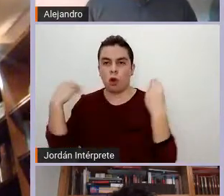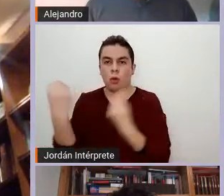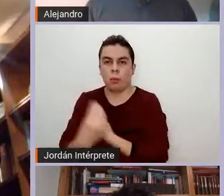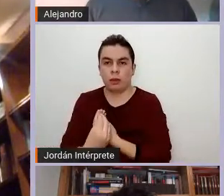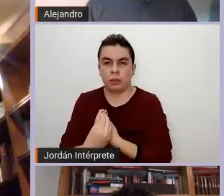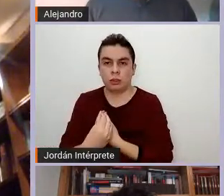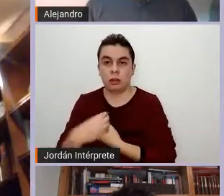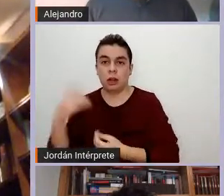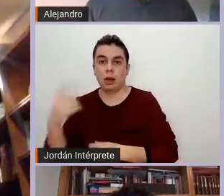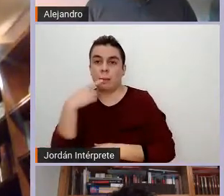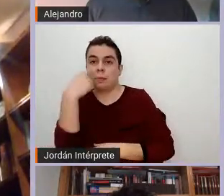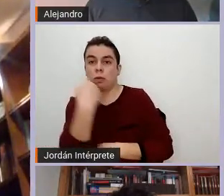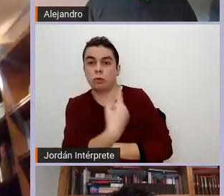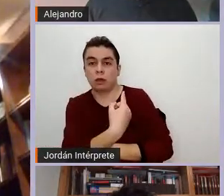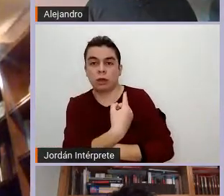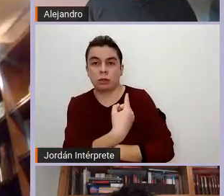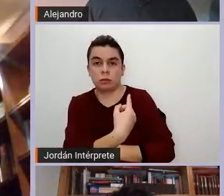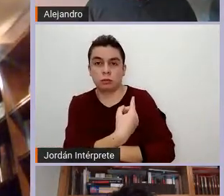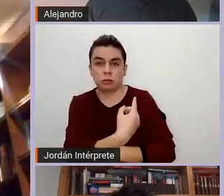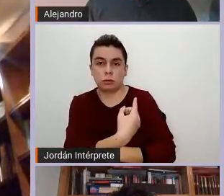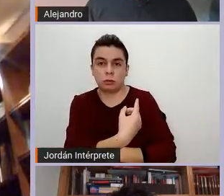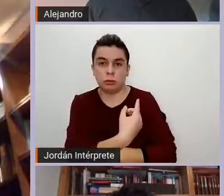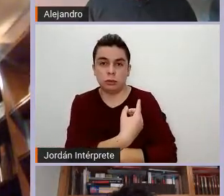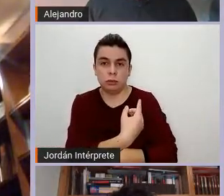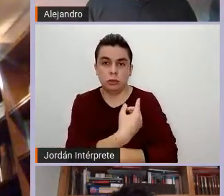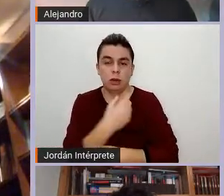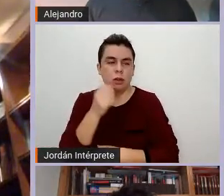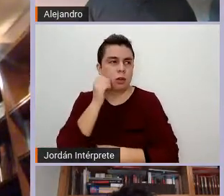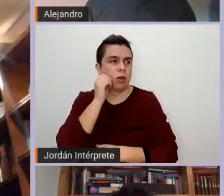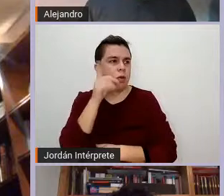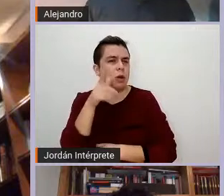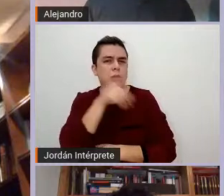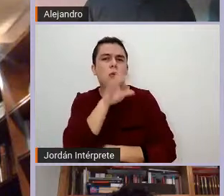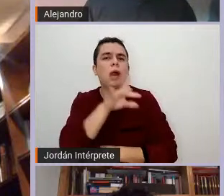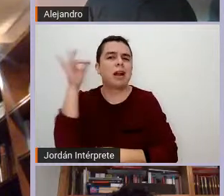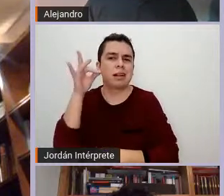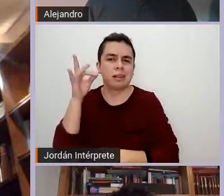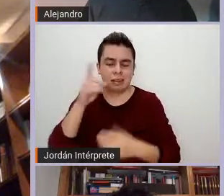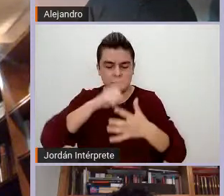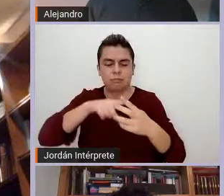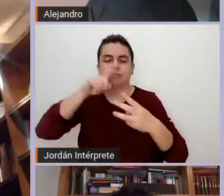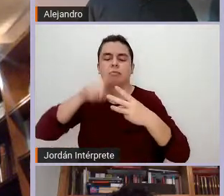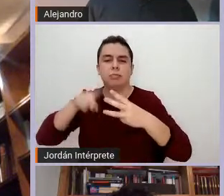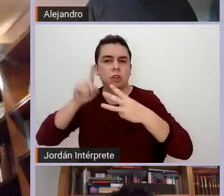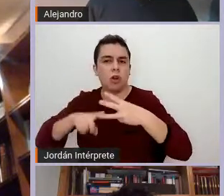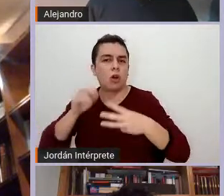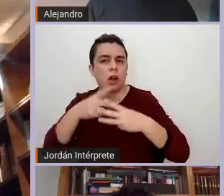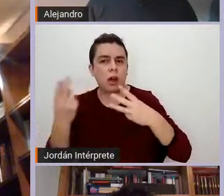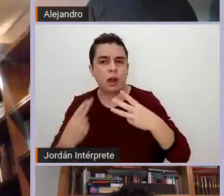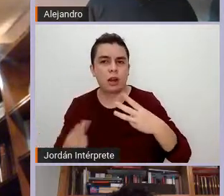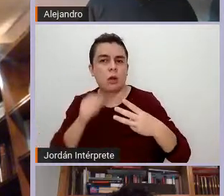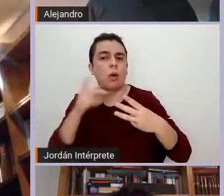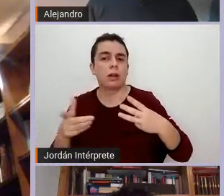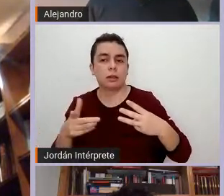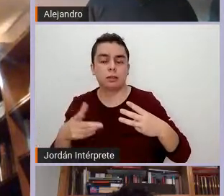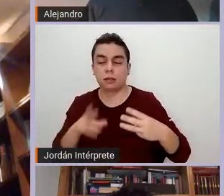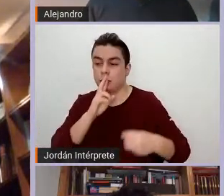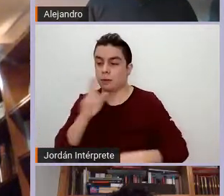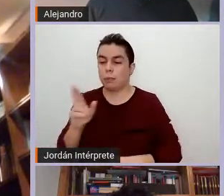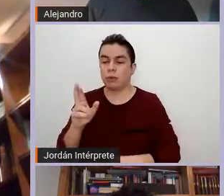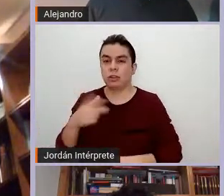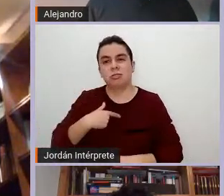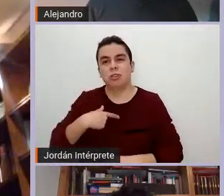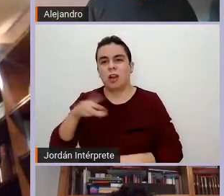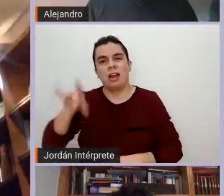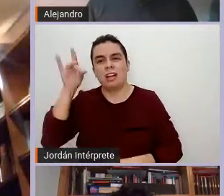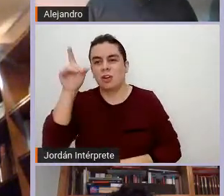cuál se quedaría, ella dice, yo me quedaría con la gente. Al final, incluso su contacto con el público, su contacto